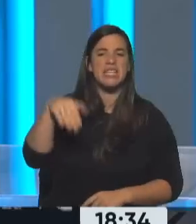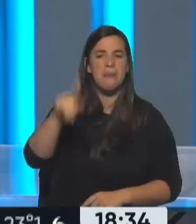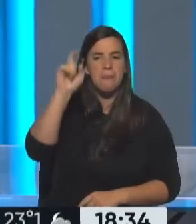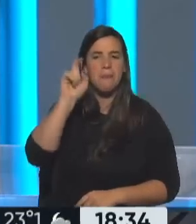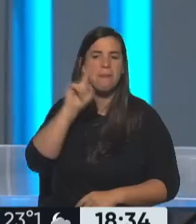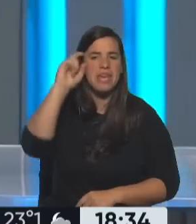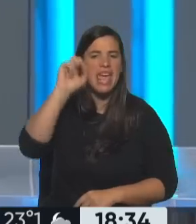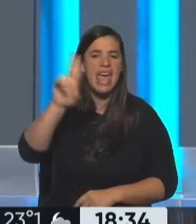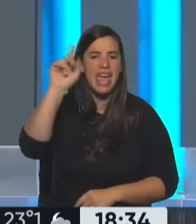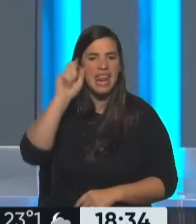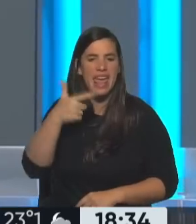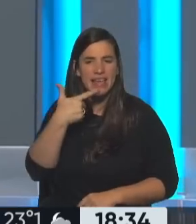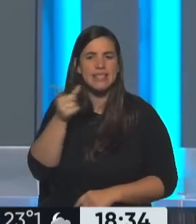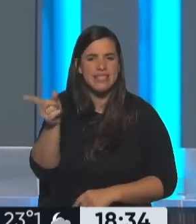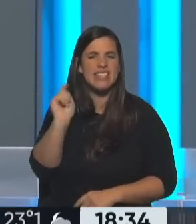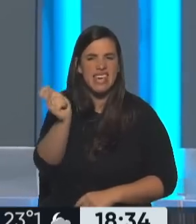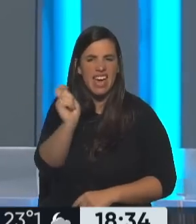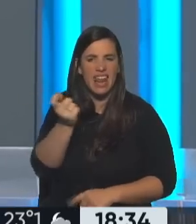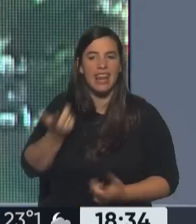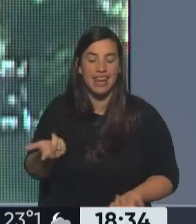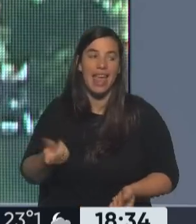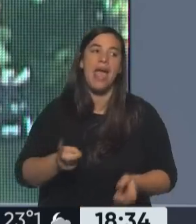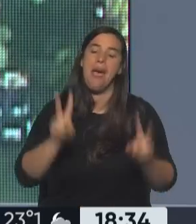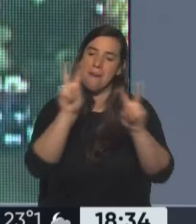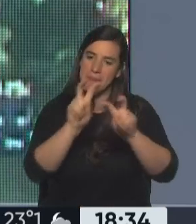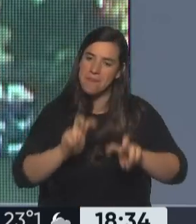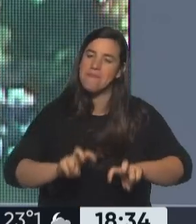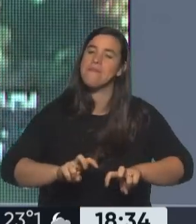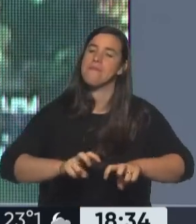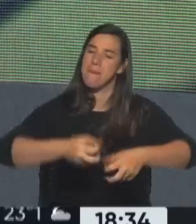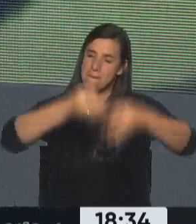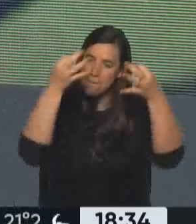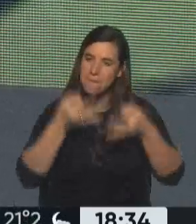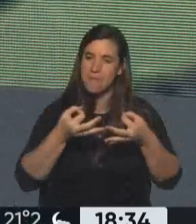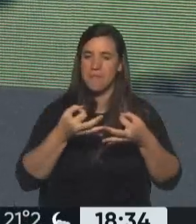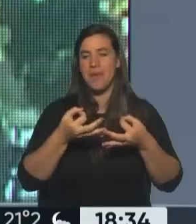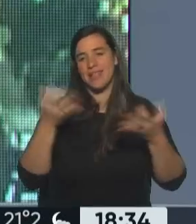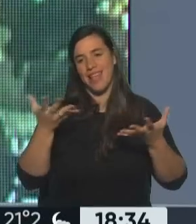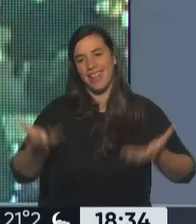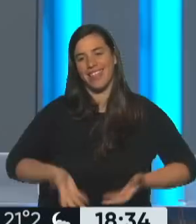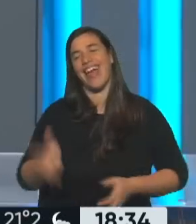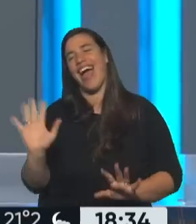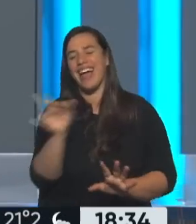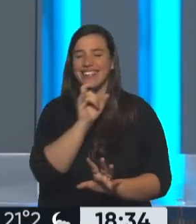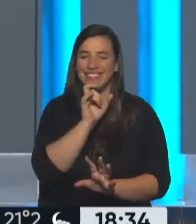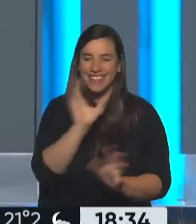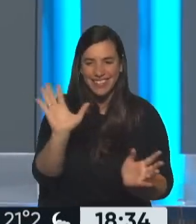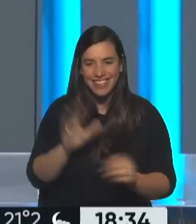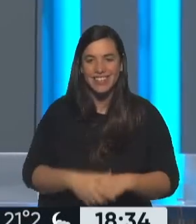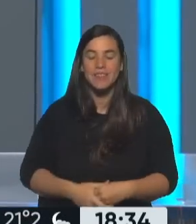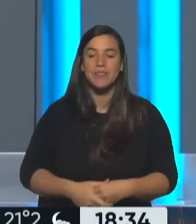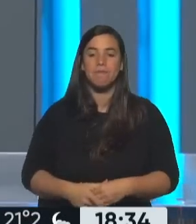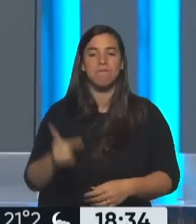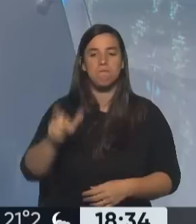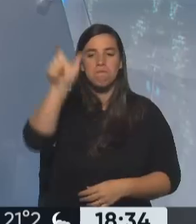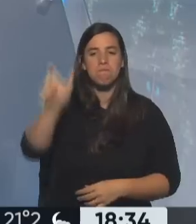Es un especialista, investigador, como decía La chanza, recién Felicitas. la chanza. Y uno de los tipos que más